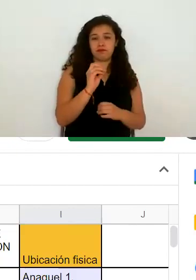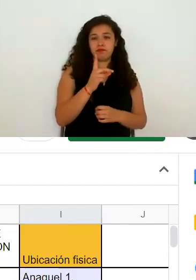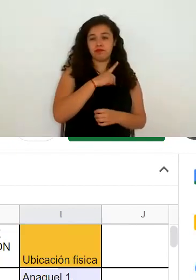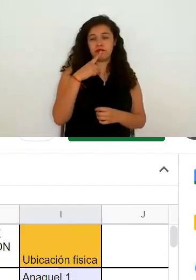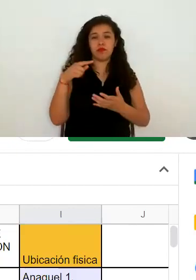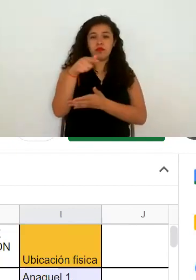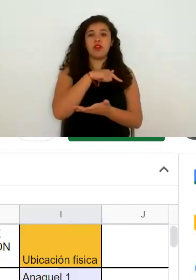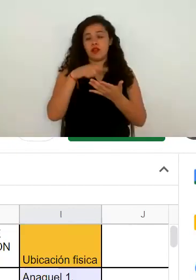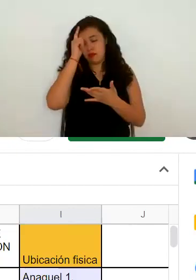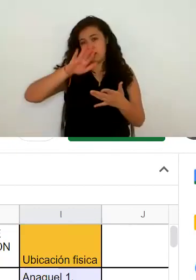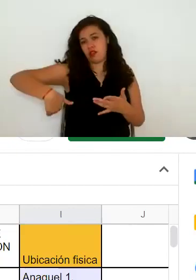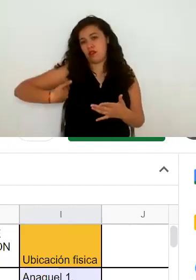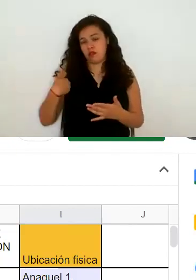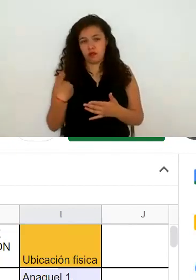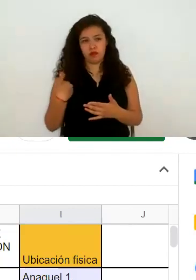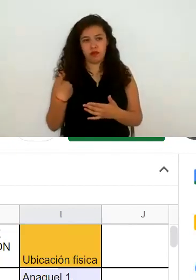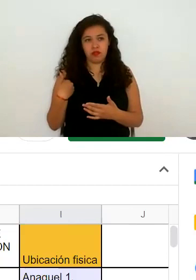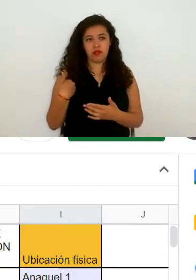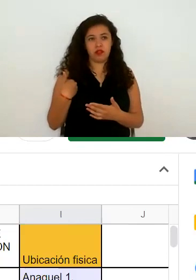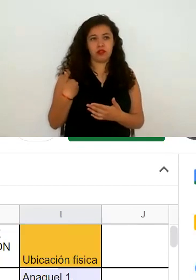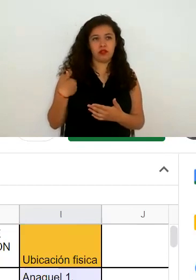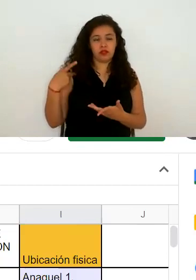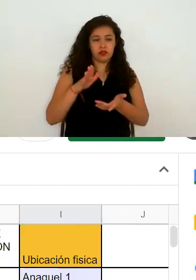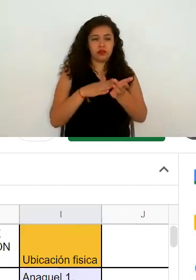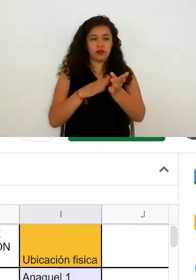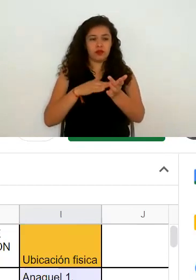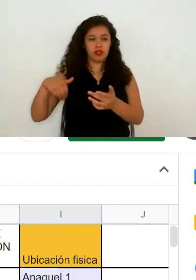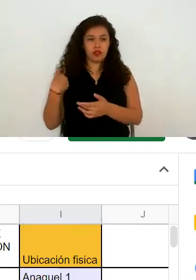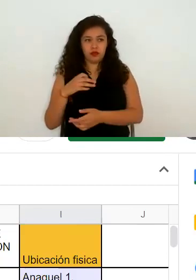de resguardo para la conservación de sus expedientes.